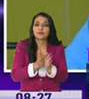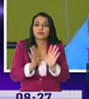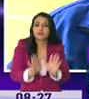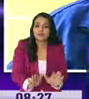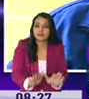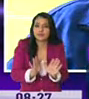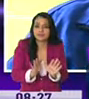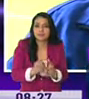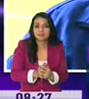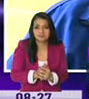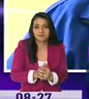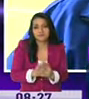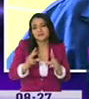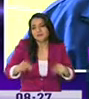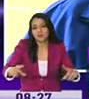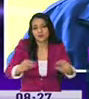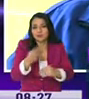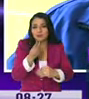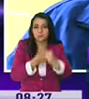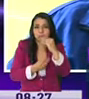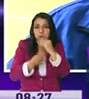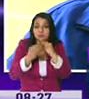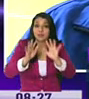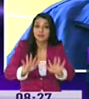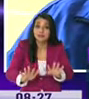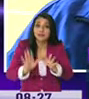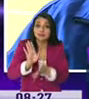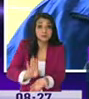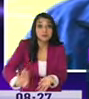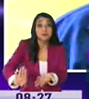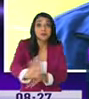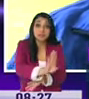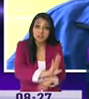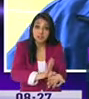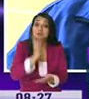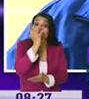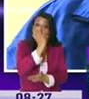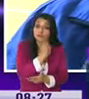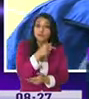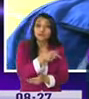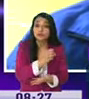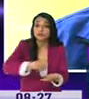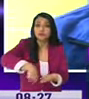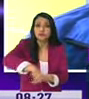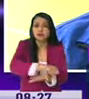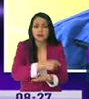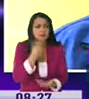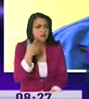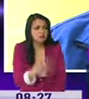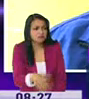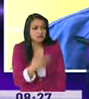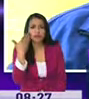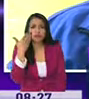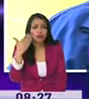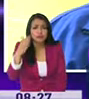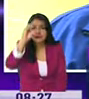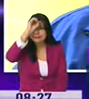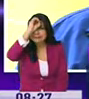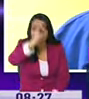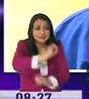mano que nos da la madre naturaleza. Esto es parte de los barrios, créanme, esto es una maravilla. O sea, yo en Solana no tenía idea de este sitio, ¿no?